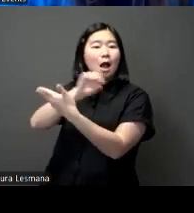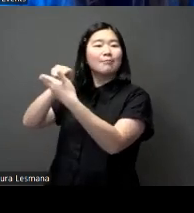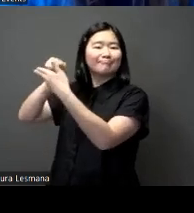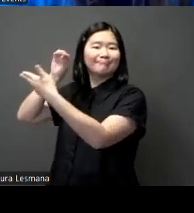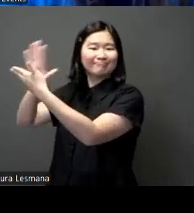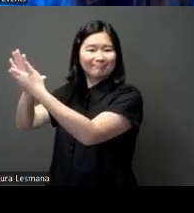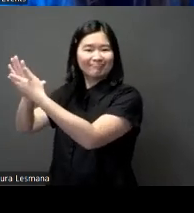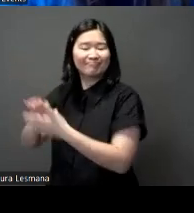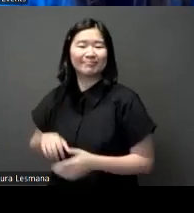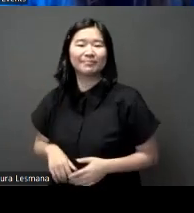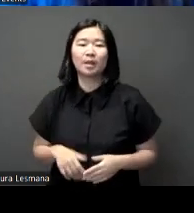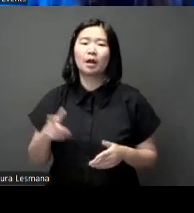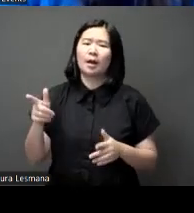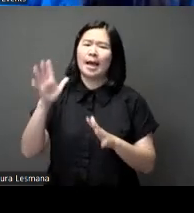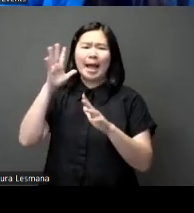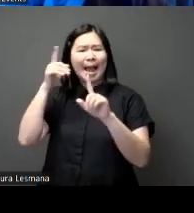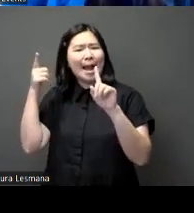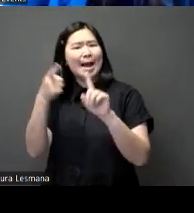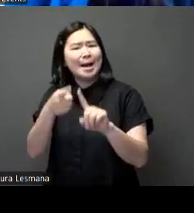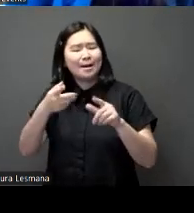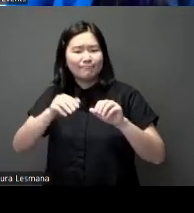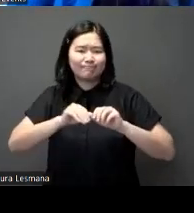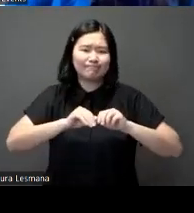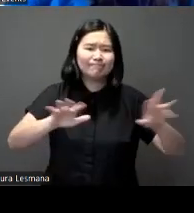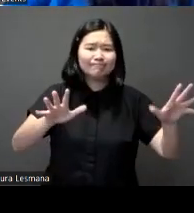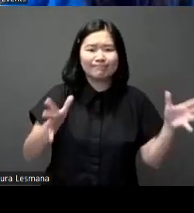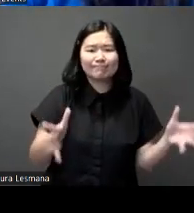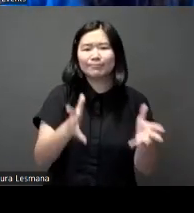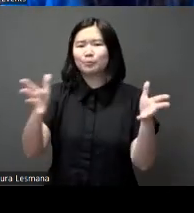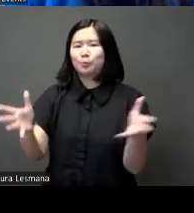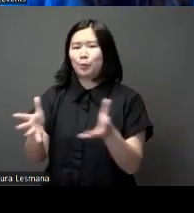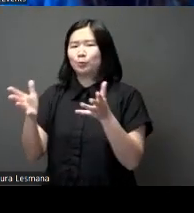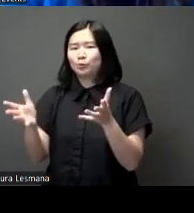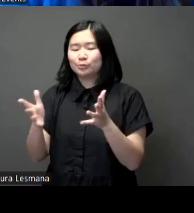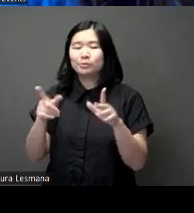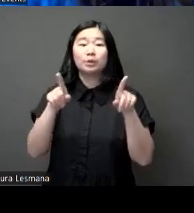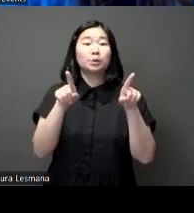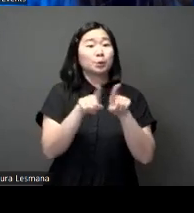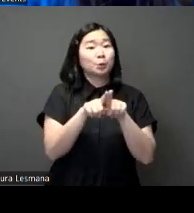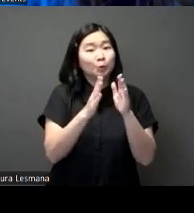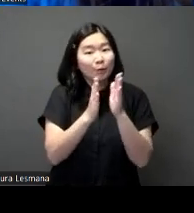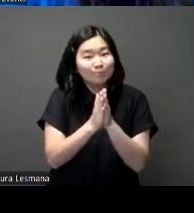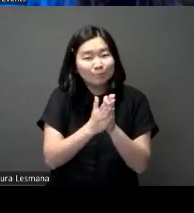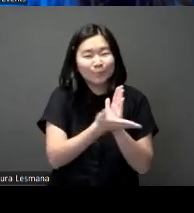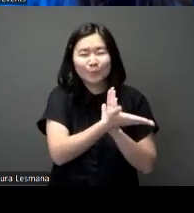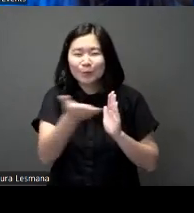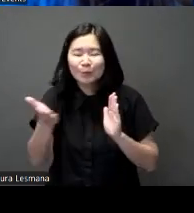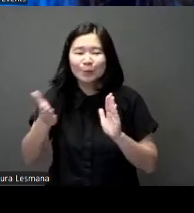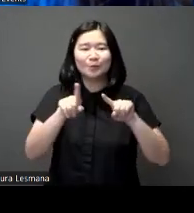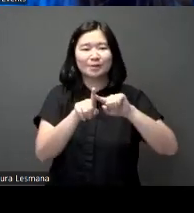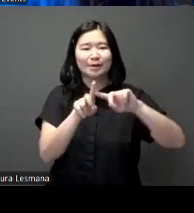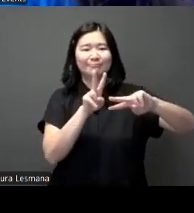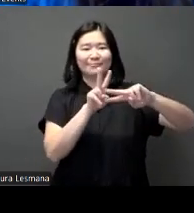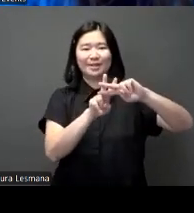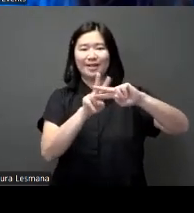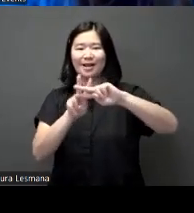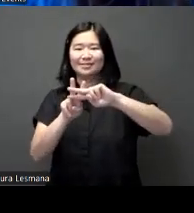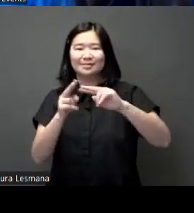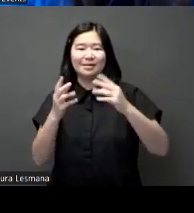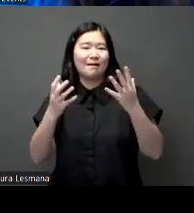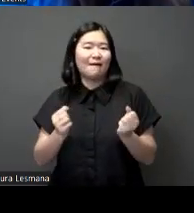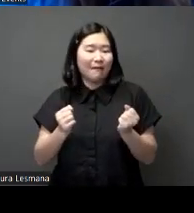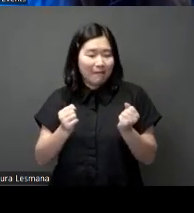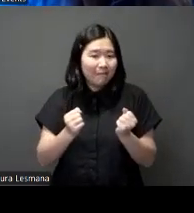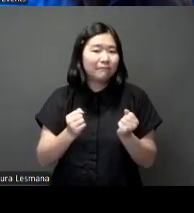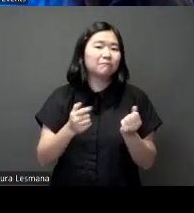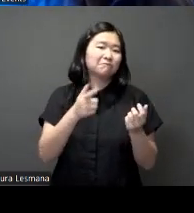decision. evento. Tienen que elegir para esto And el we siguiente invite you to hashtag, add your questions to the speakers iniciativa de right through the eliminación. Q&A button of Zoom Pueden toolbar agregar sus throughout the preguntas